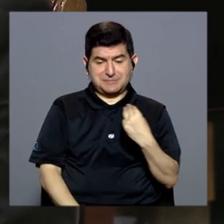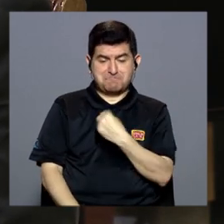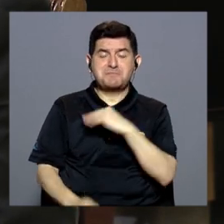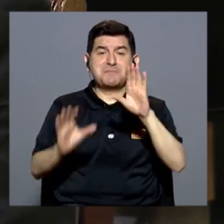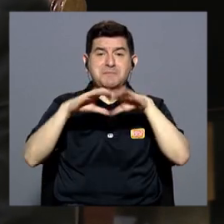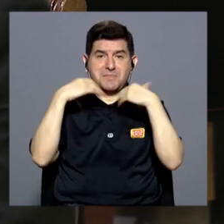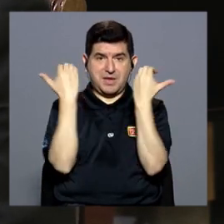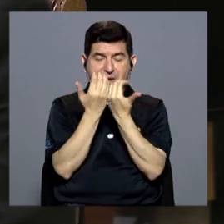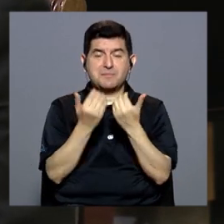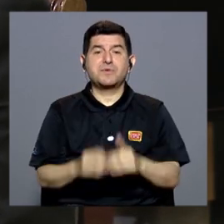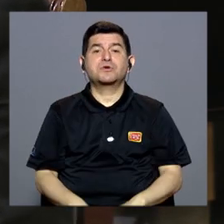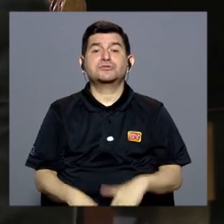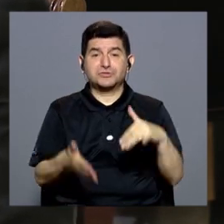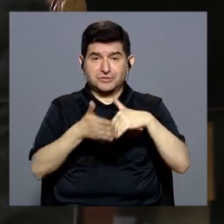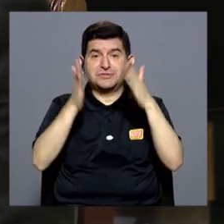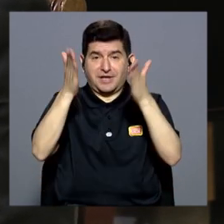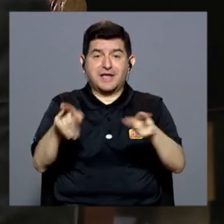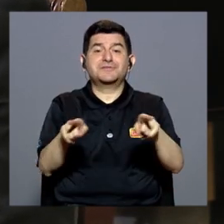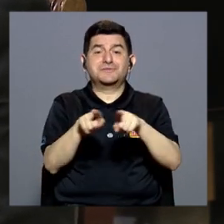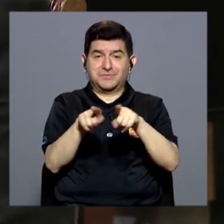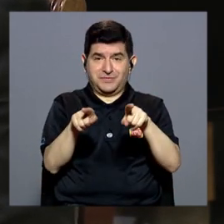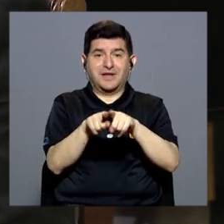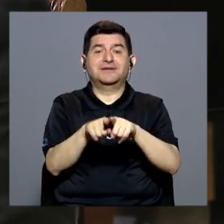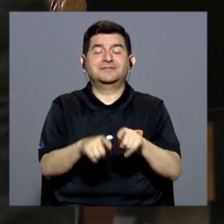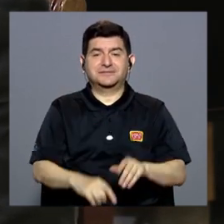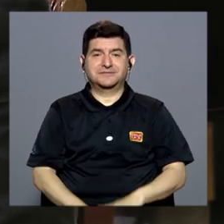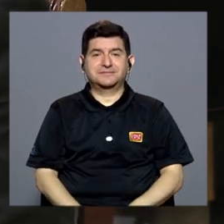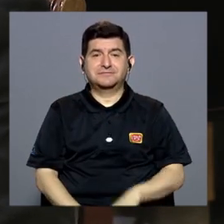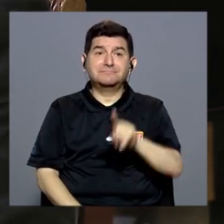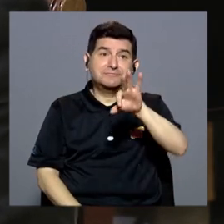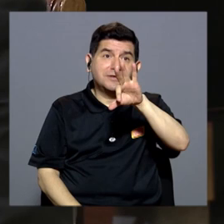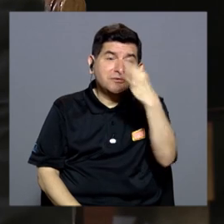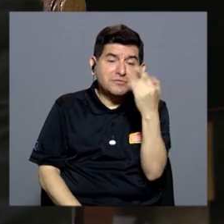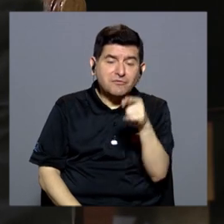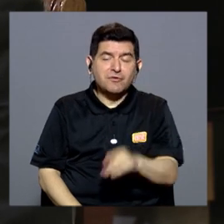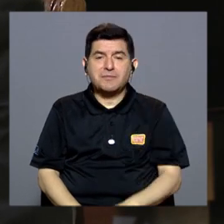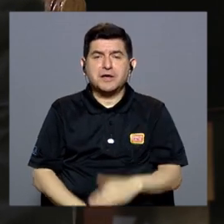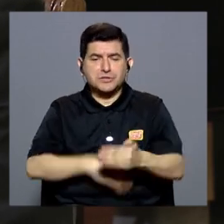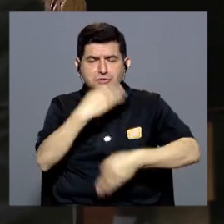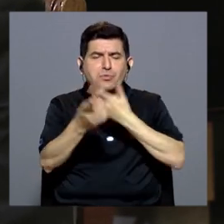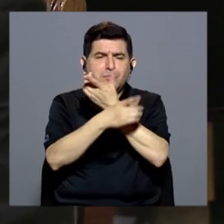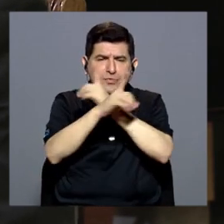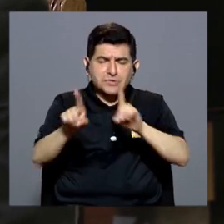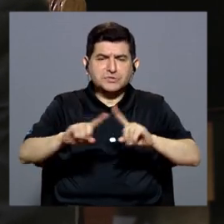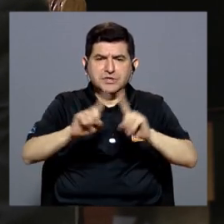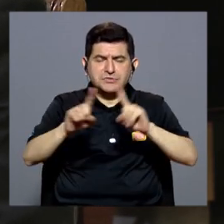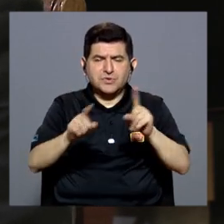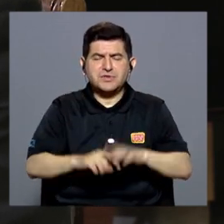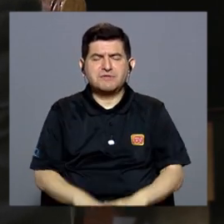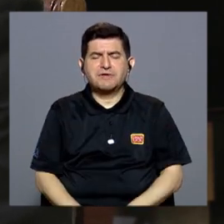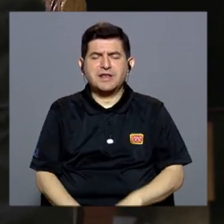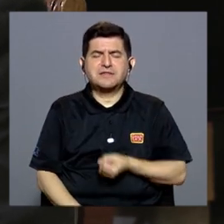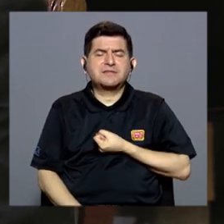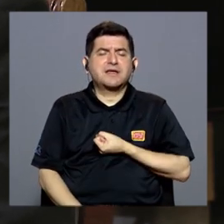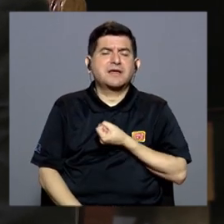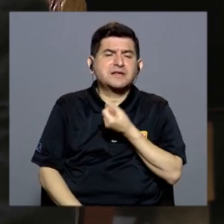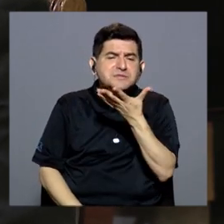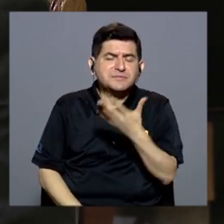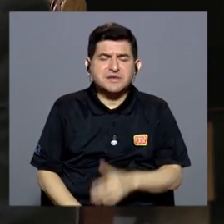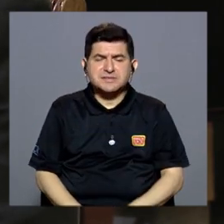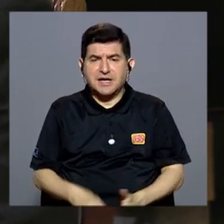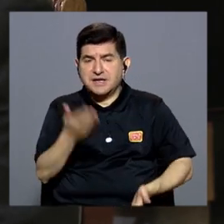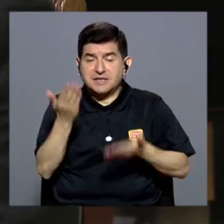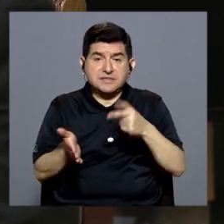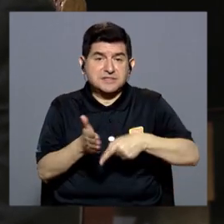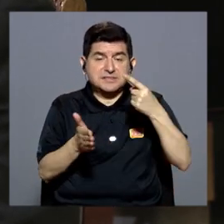Consejo son los y las estudiantes. Entonces, de algún modo eso democratiza mucho las voces que llegan a vociferar sus indignaciones